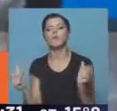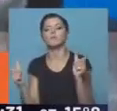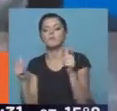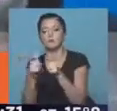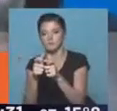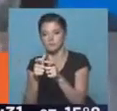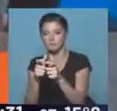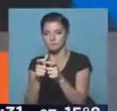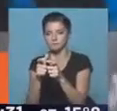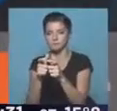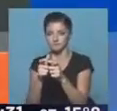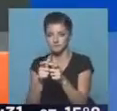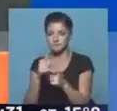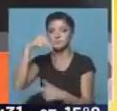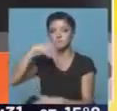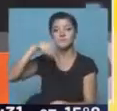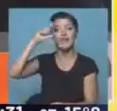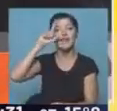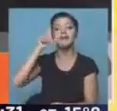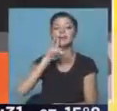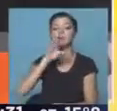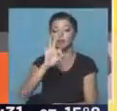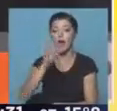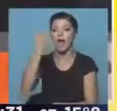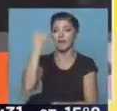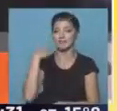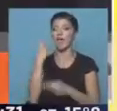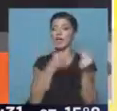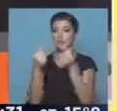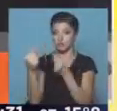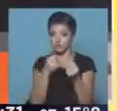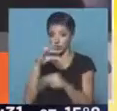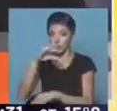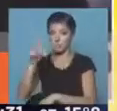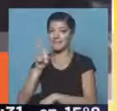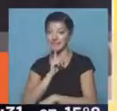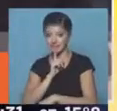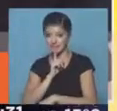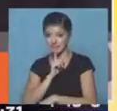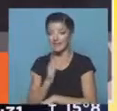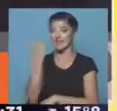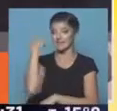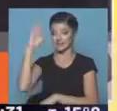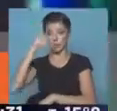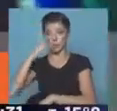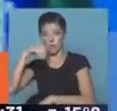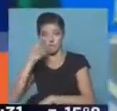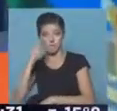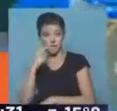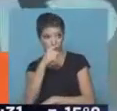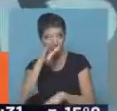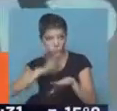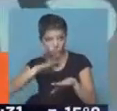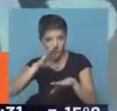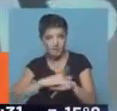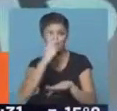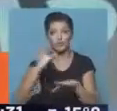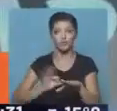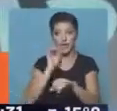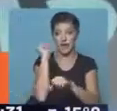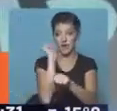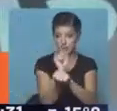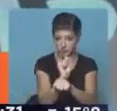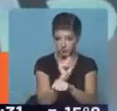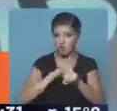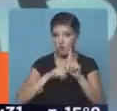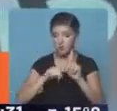a João Vaccari Neto, que era el tesorero del PT, que había sido acusado por el juez Moro en primera instancia y que había estado 2 años con prisión preventiva y al